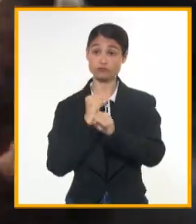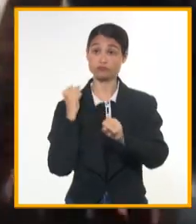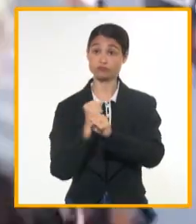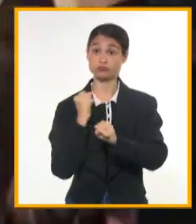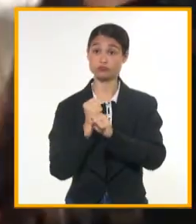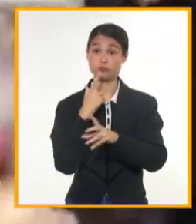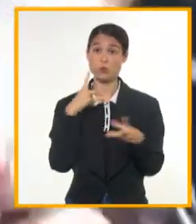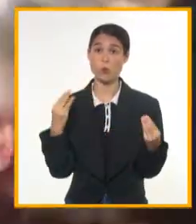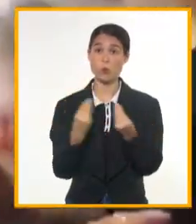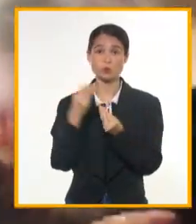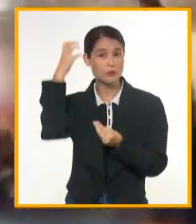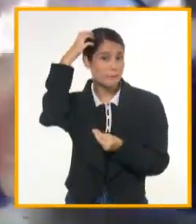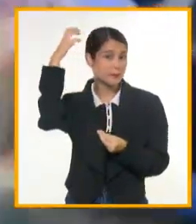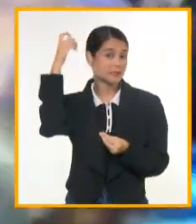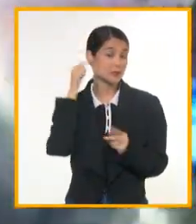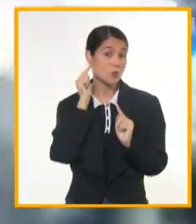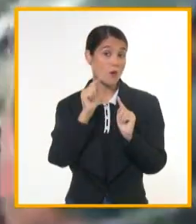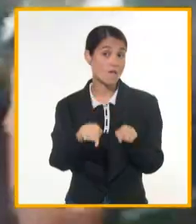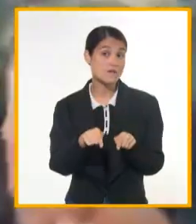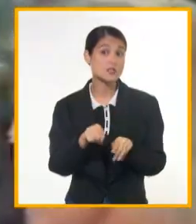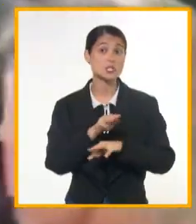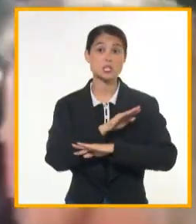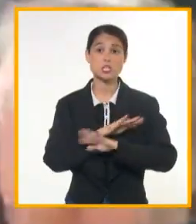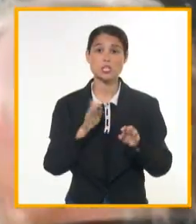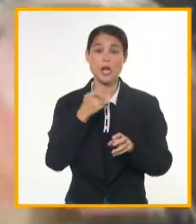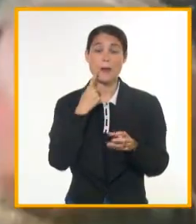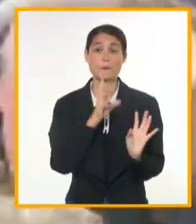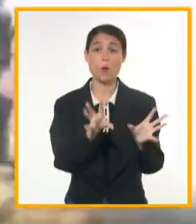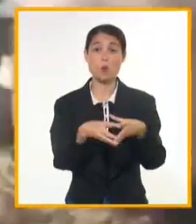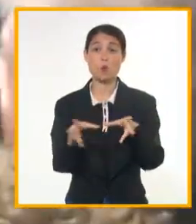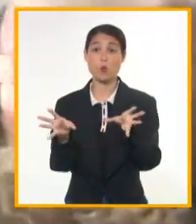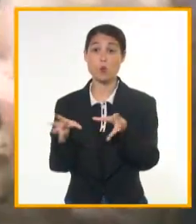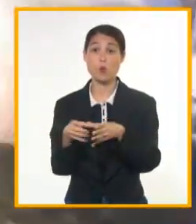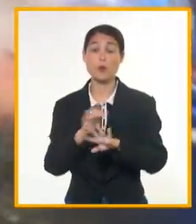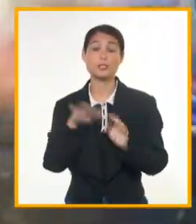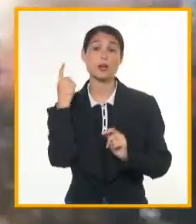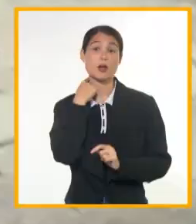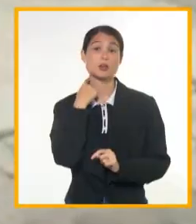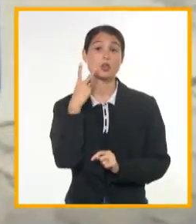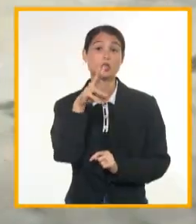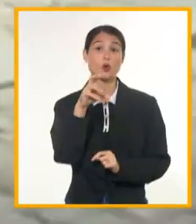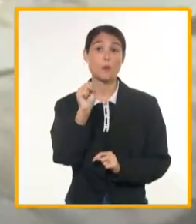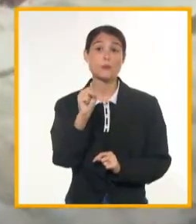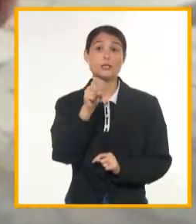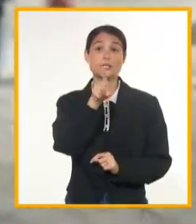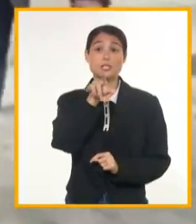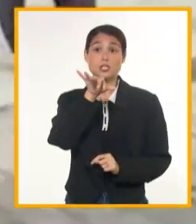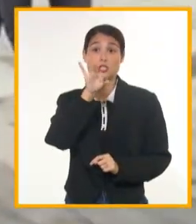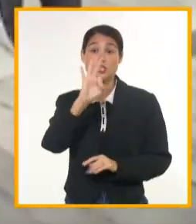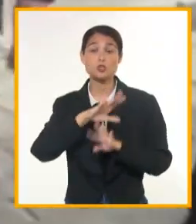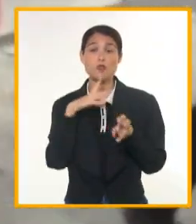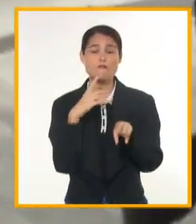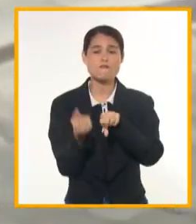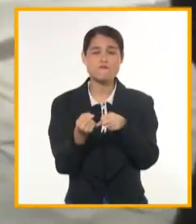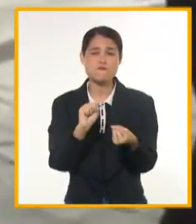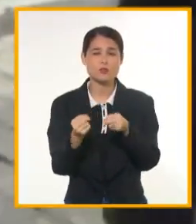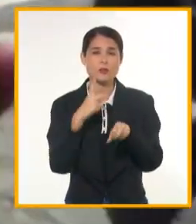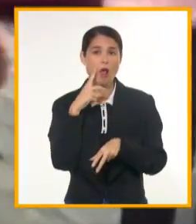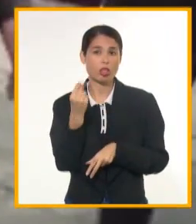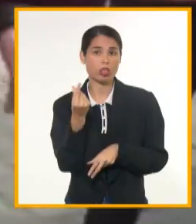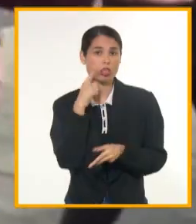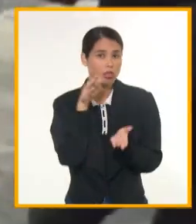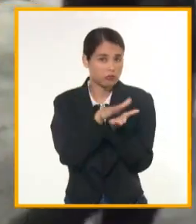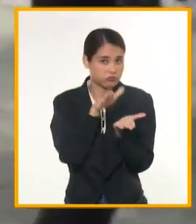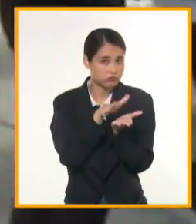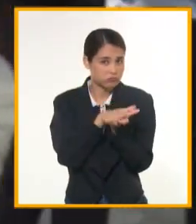partido Frente Nacional, rebautizado Agrupación Nacional en 2018, que se habría ahorrado importantes sumas de dinero con